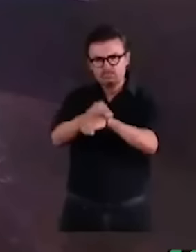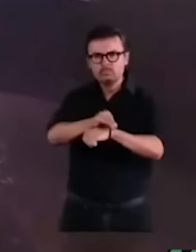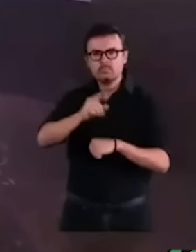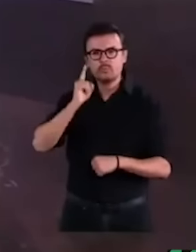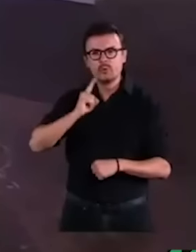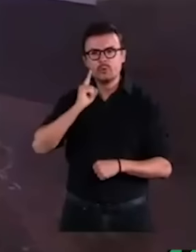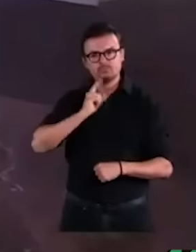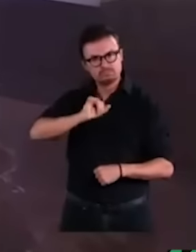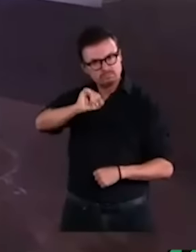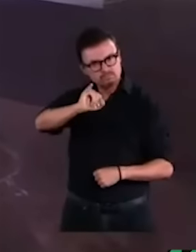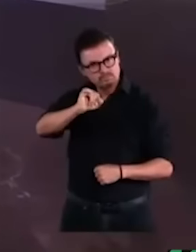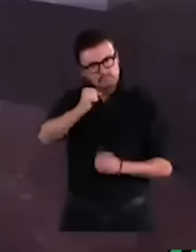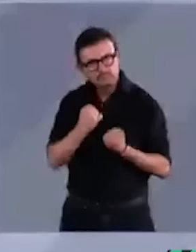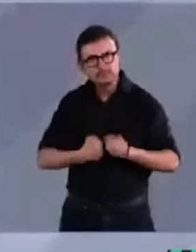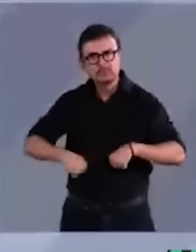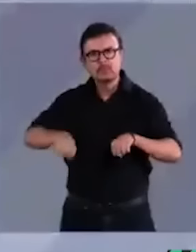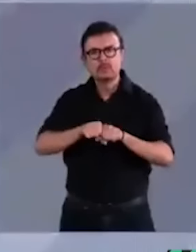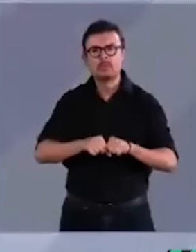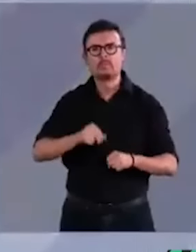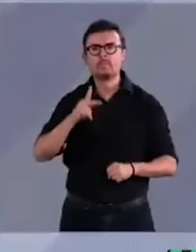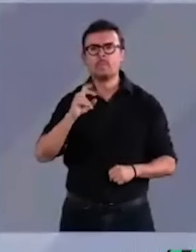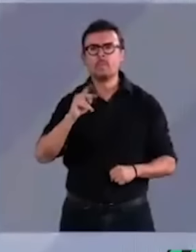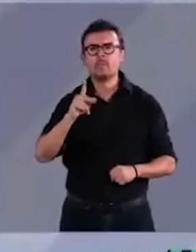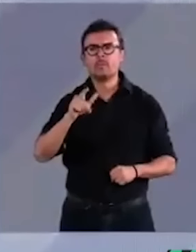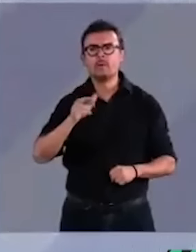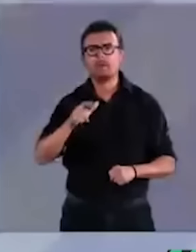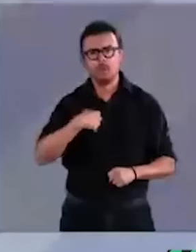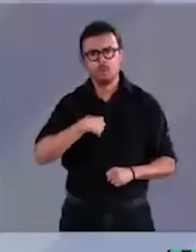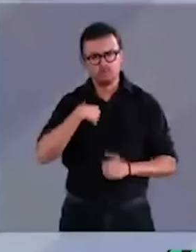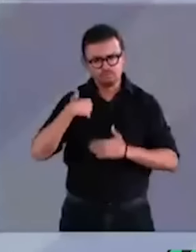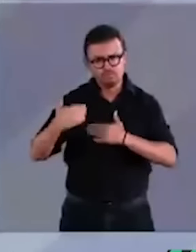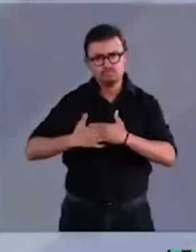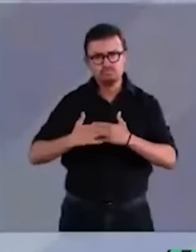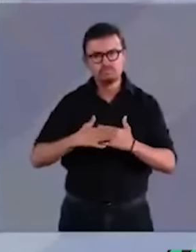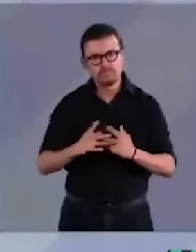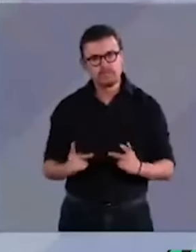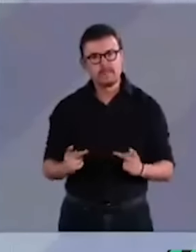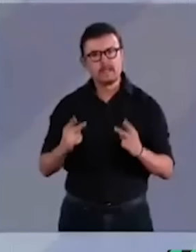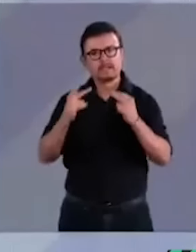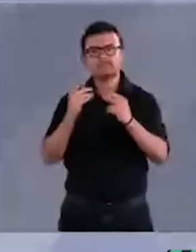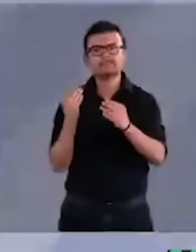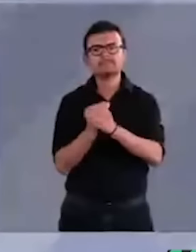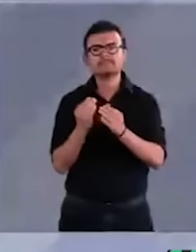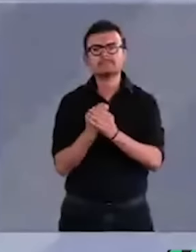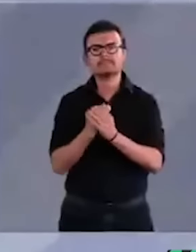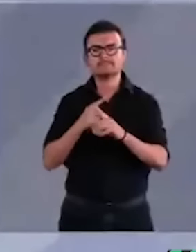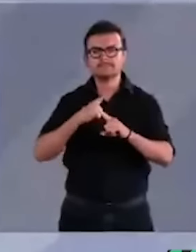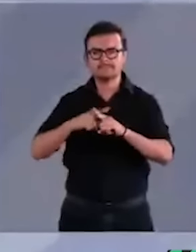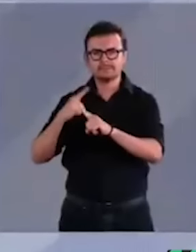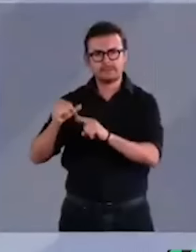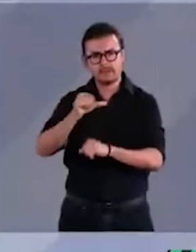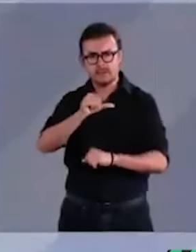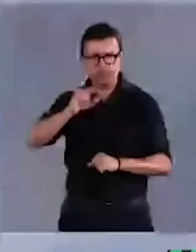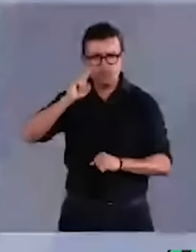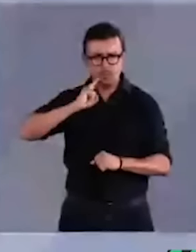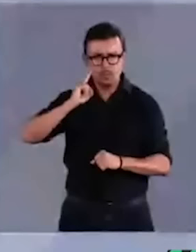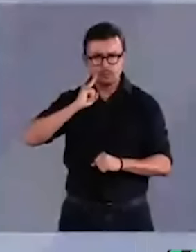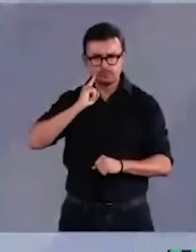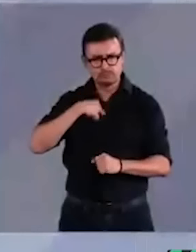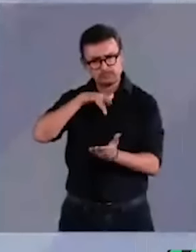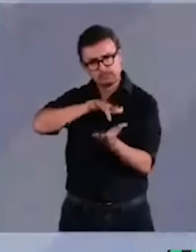El Seguro Popular va a atender todos los tipos de cáncer de las mujeres. Vamos a impulsar